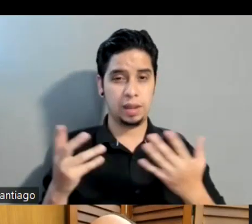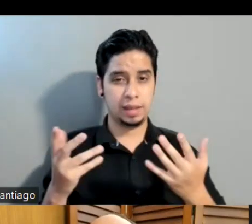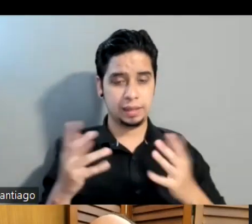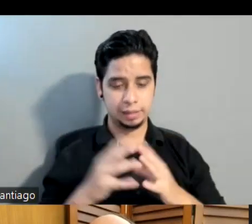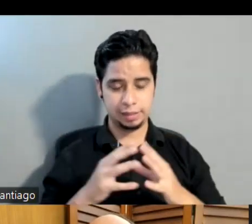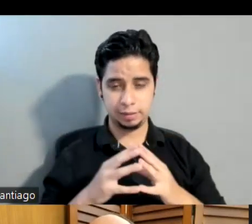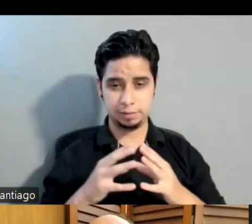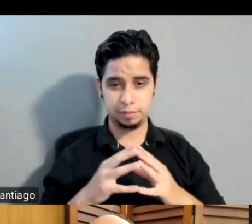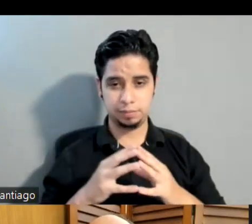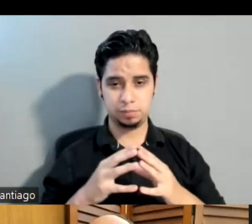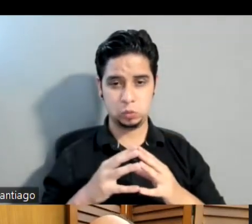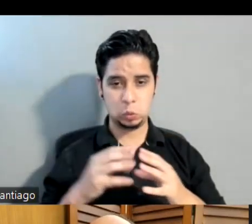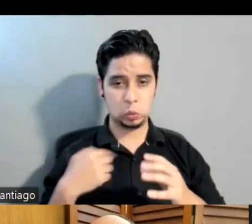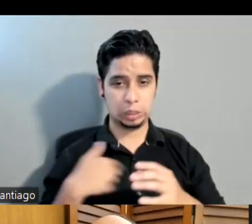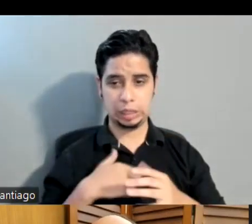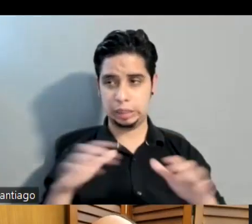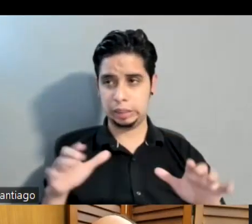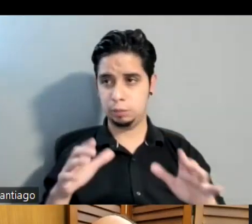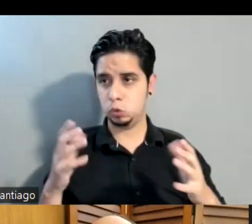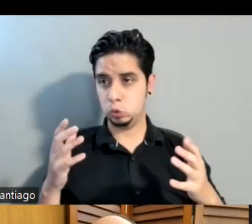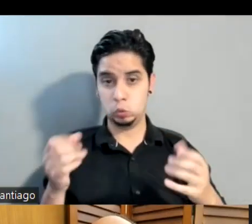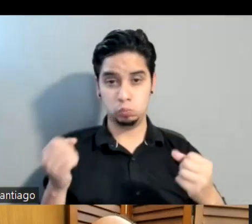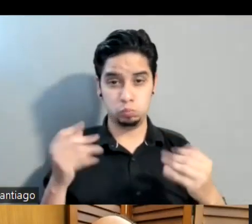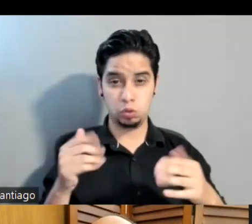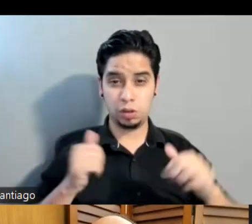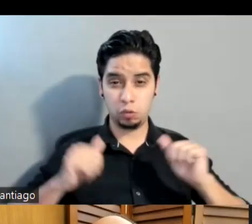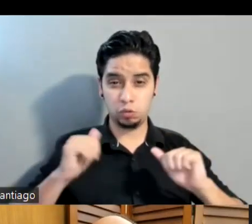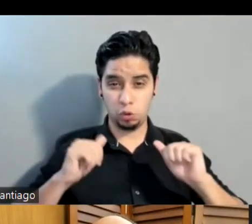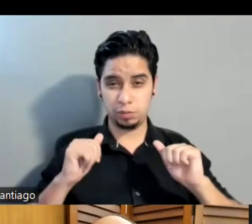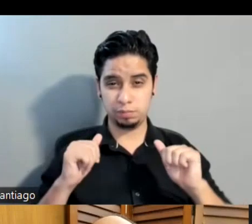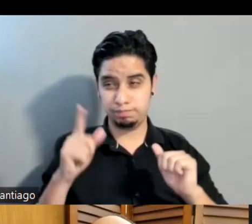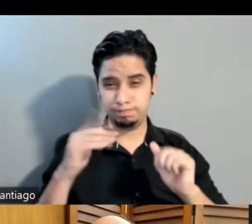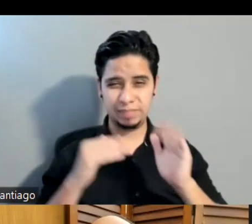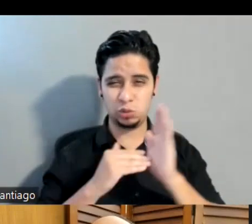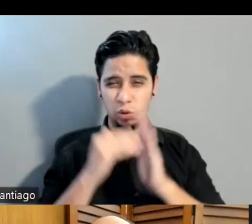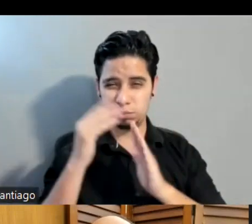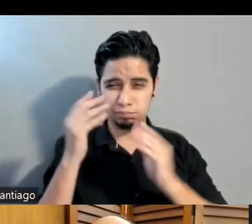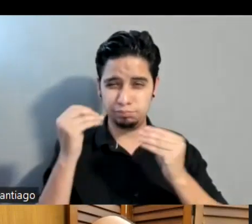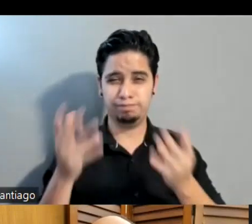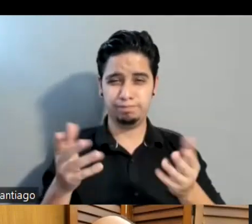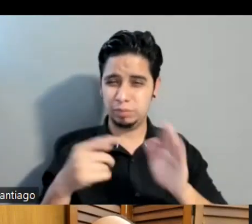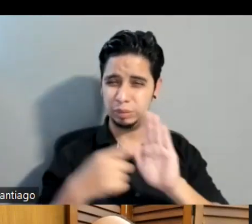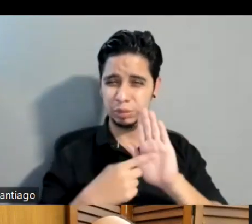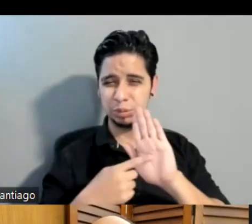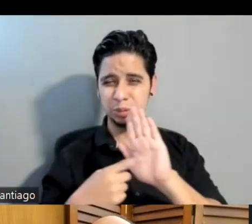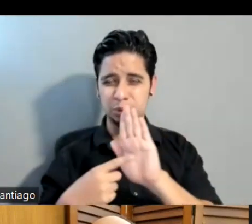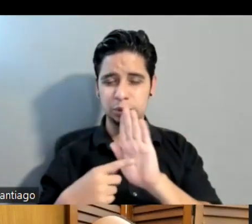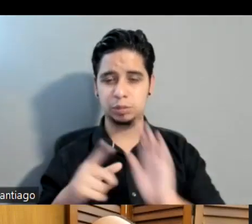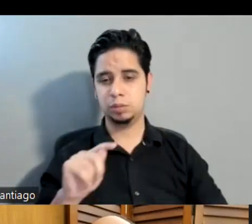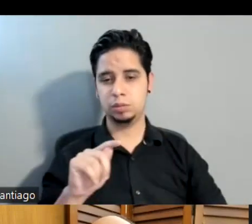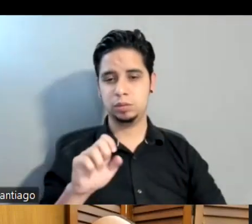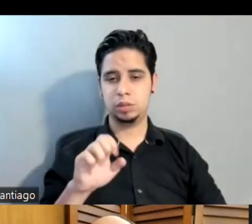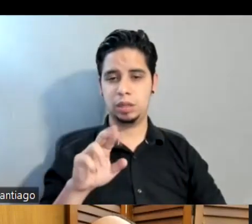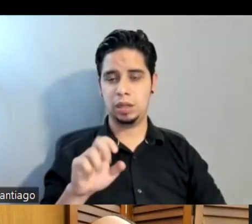Y hicimos, yo no sé ni cuántas funciones, hicimos millones de funciones. Y Tere siempre me dijo,